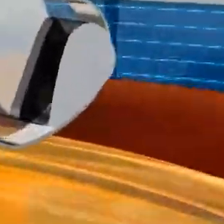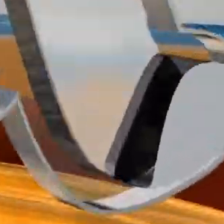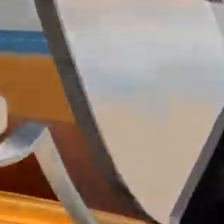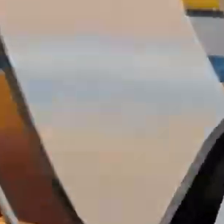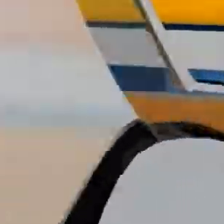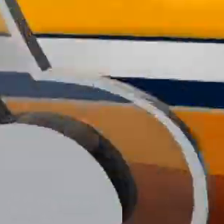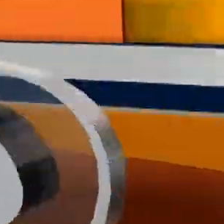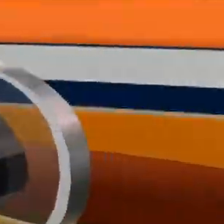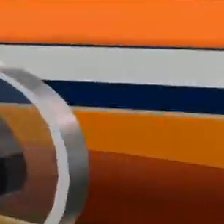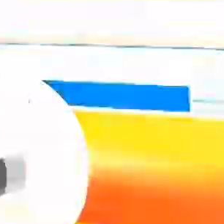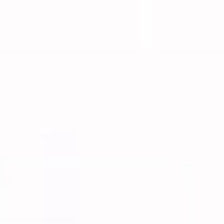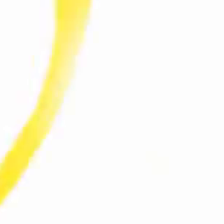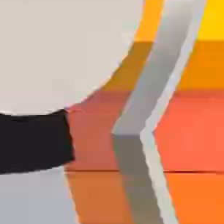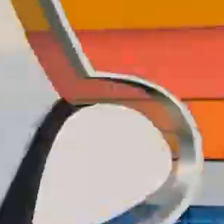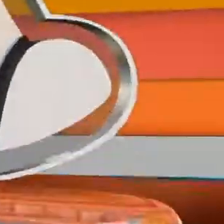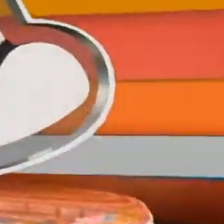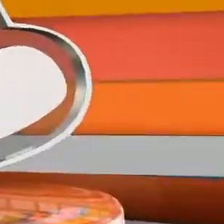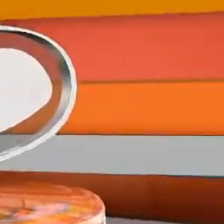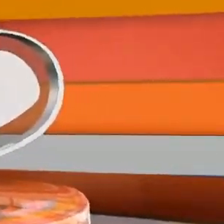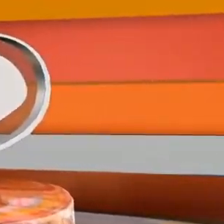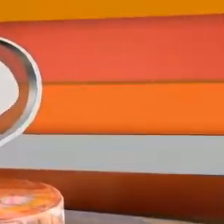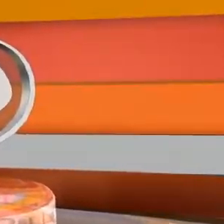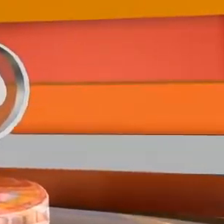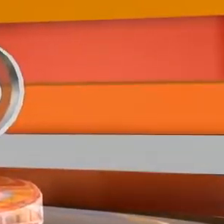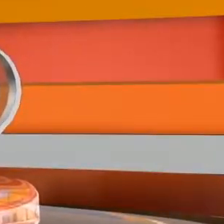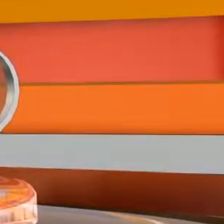Noticias Canal I.